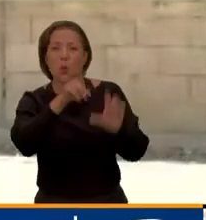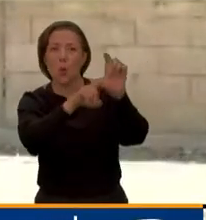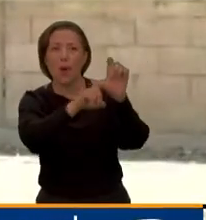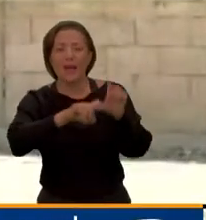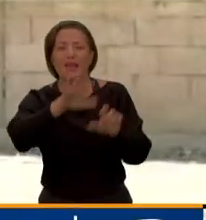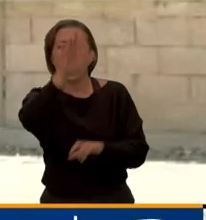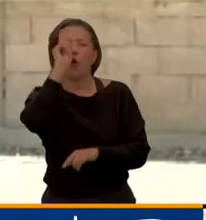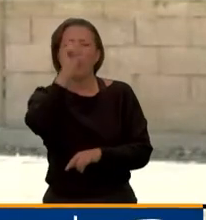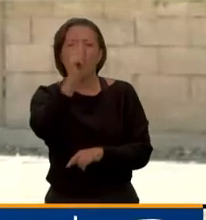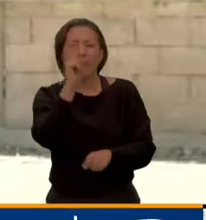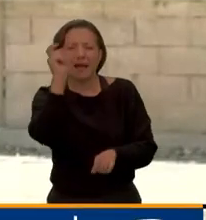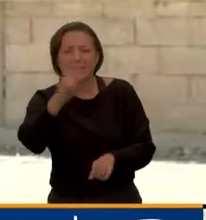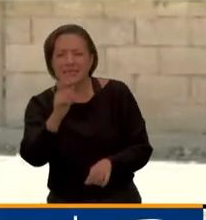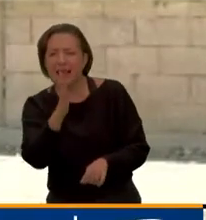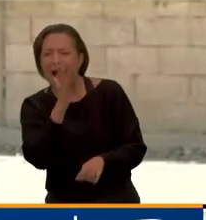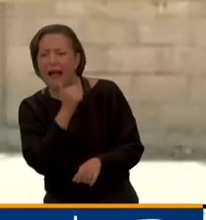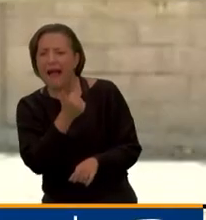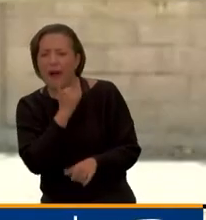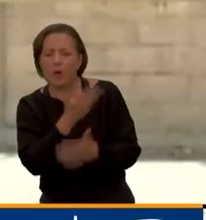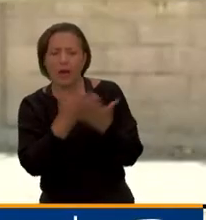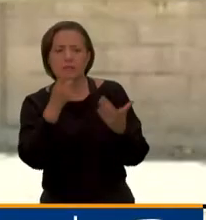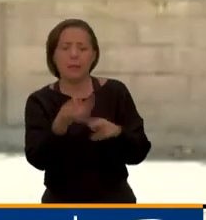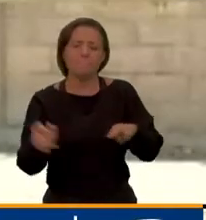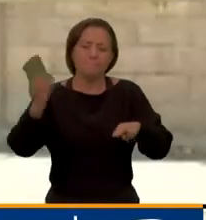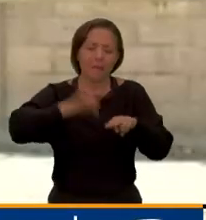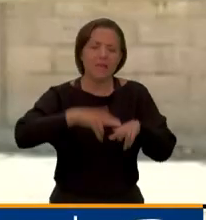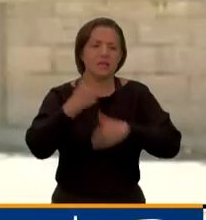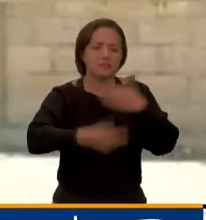necesidades por la falta de líquido se intensifican, y